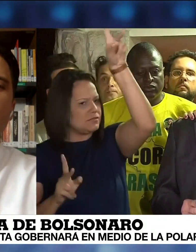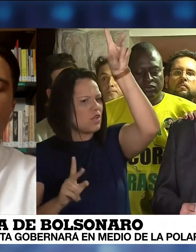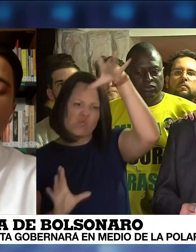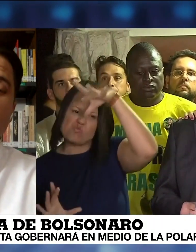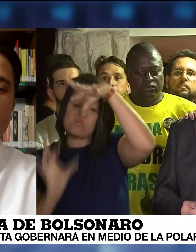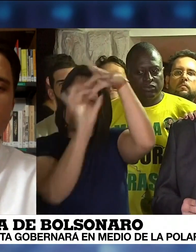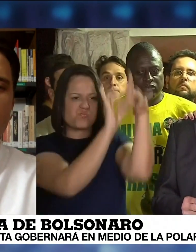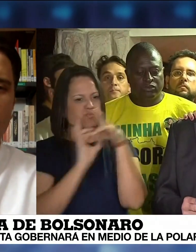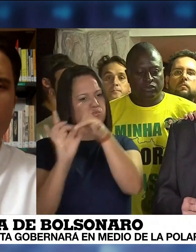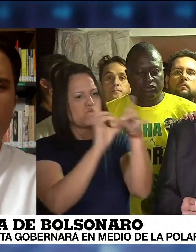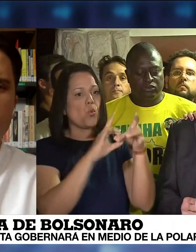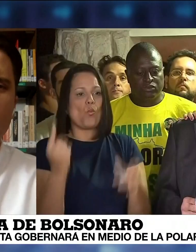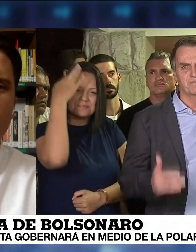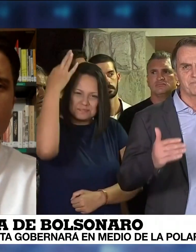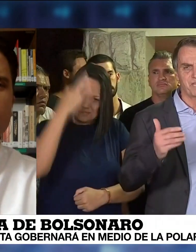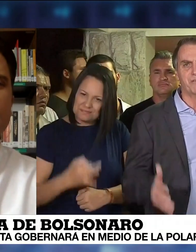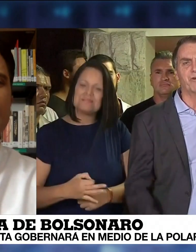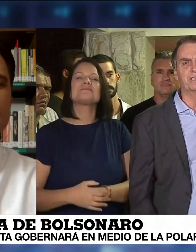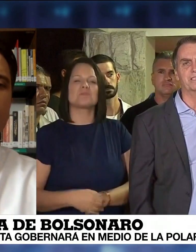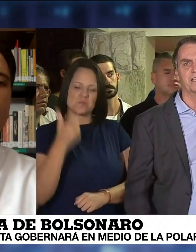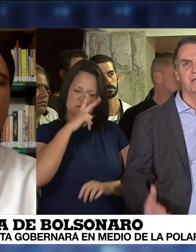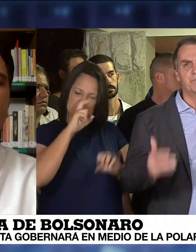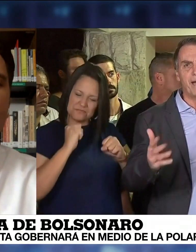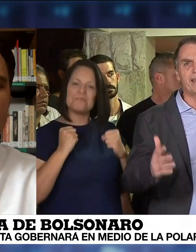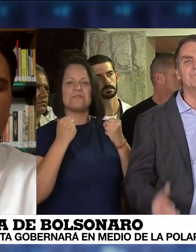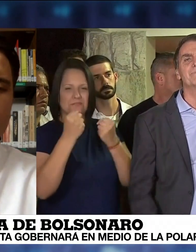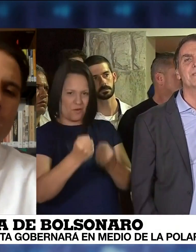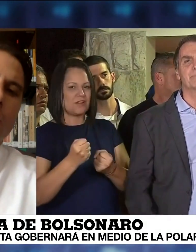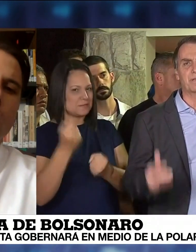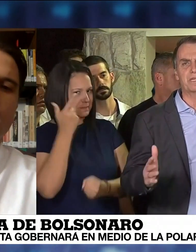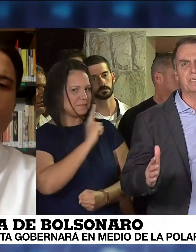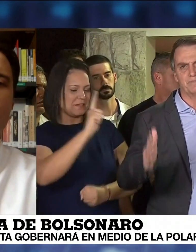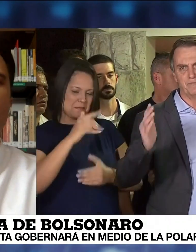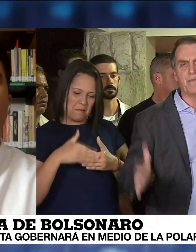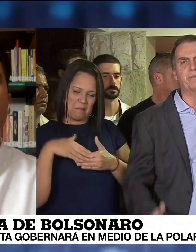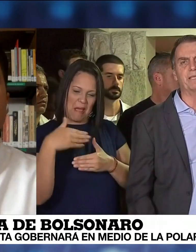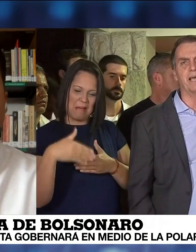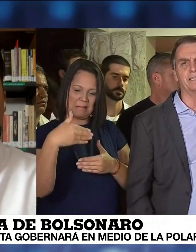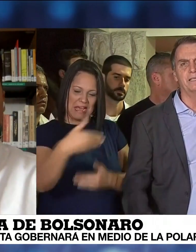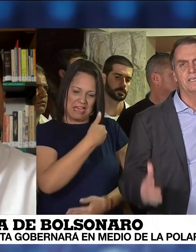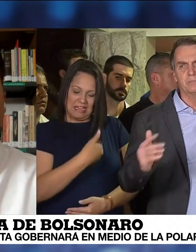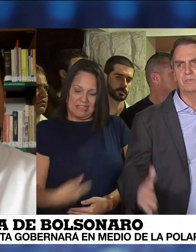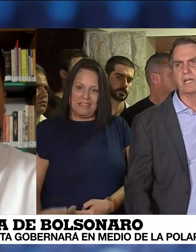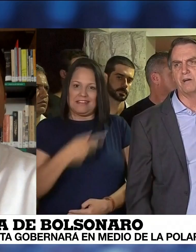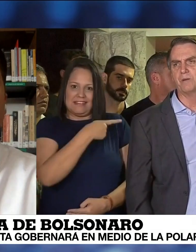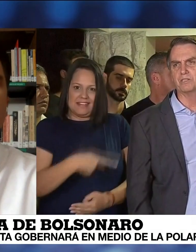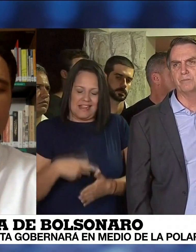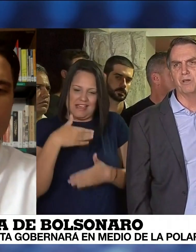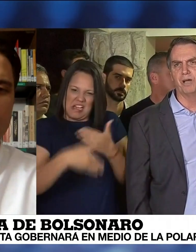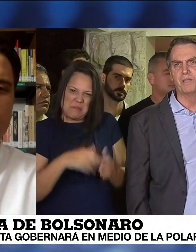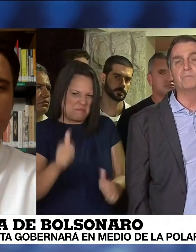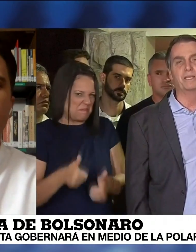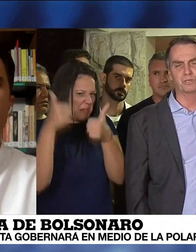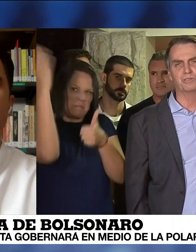importantísimo para jair bolsonaro es el de la seguridad pública entonces tenemos una crisis de violencia especialmente